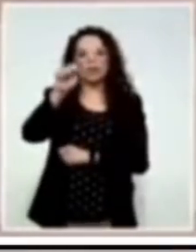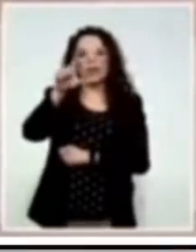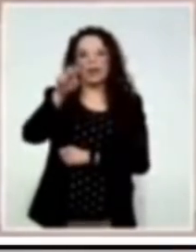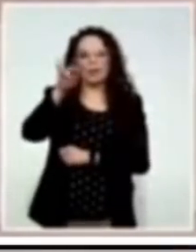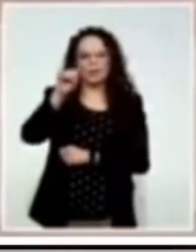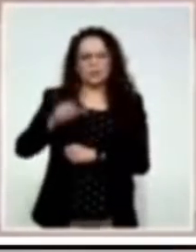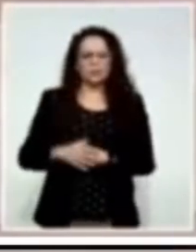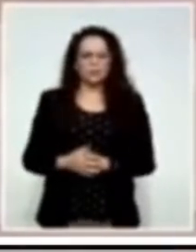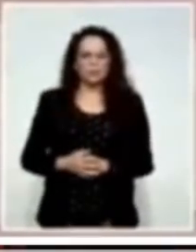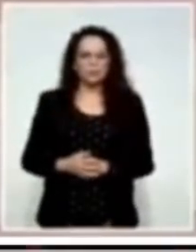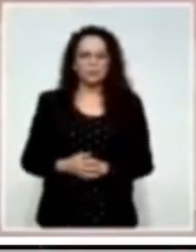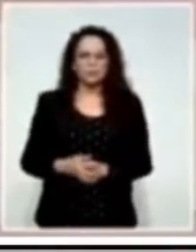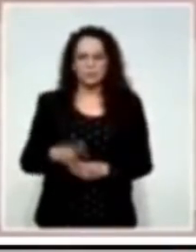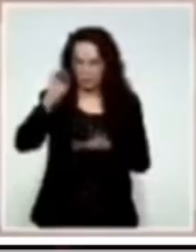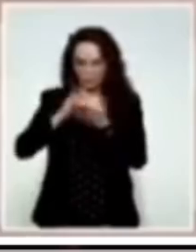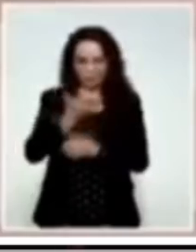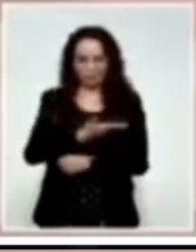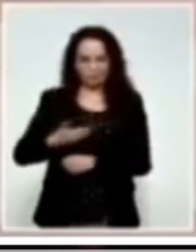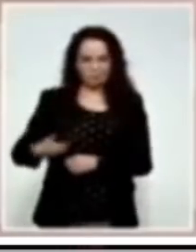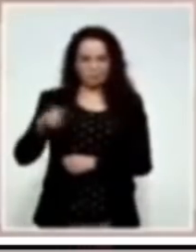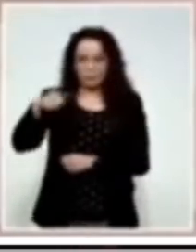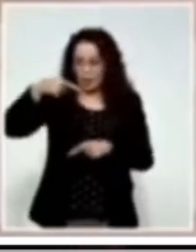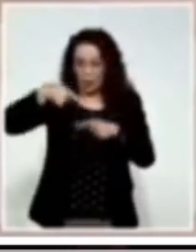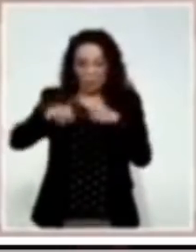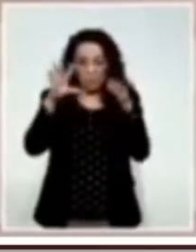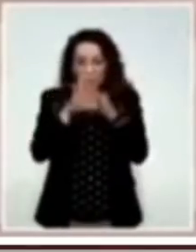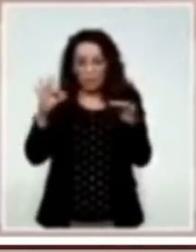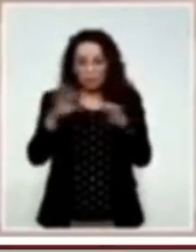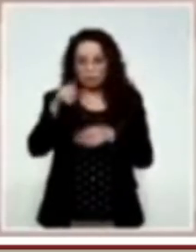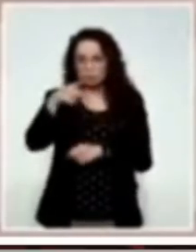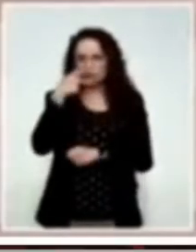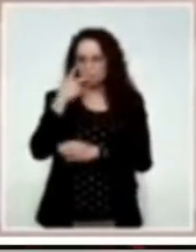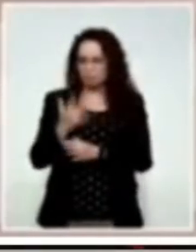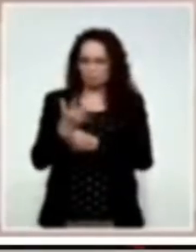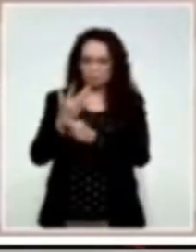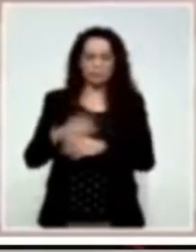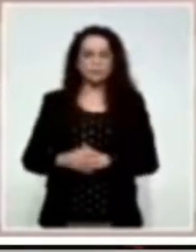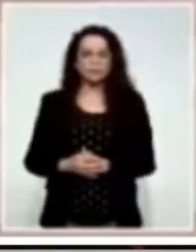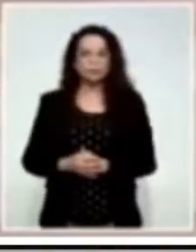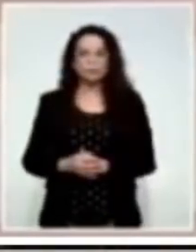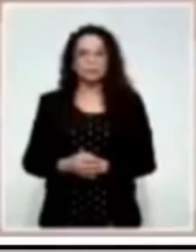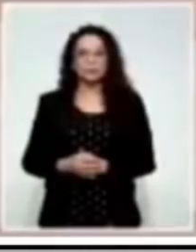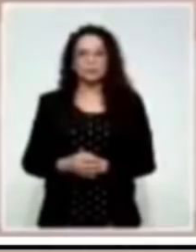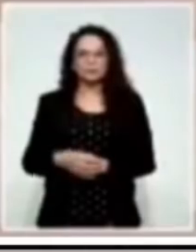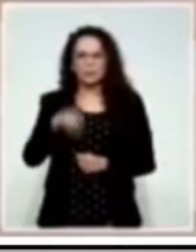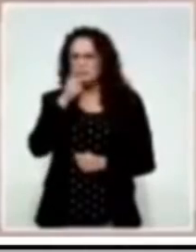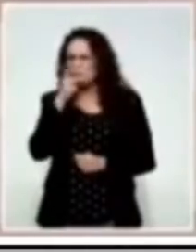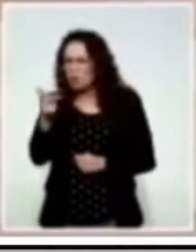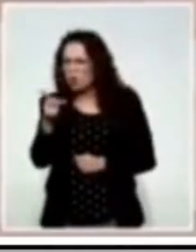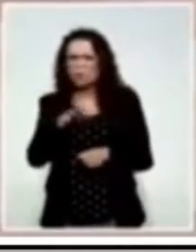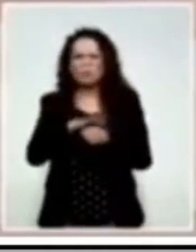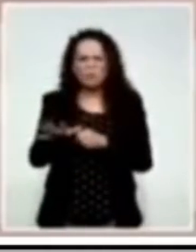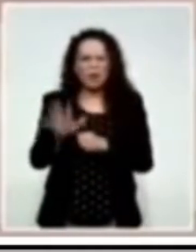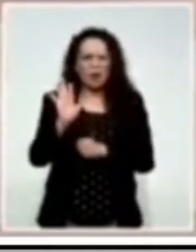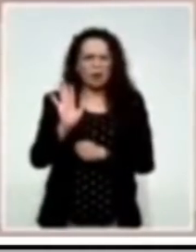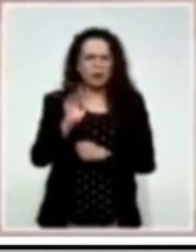Hola, presidente. Durante su mensaje inicial nos dijo que a usted, no sé si fue la palabra preocupa o ocupa lo que se